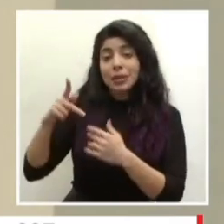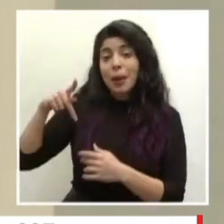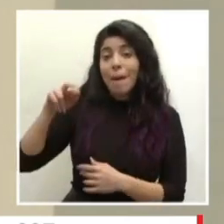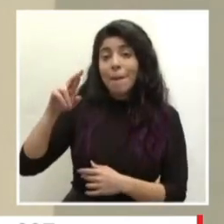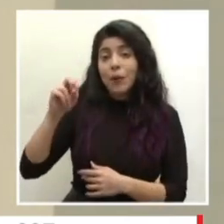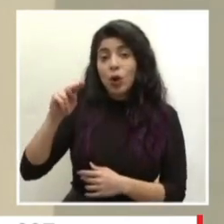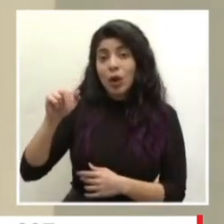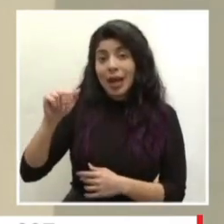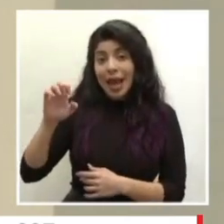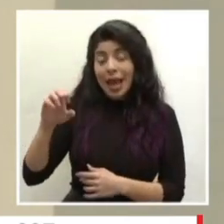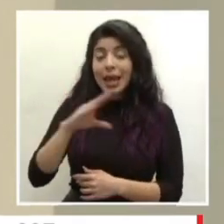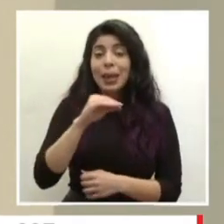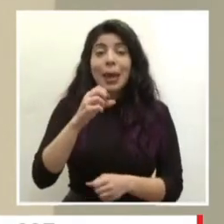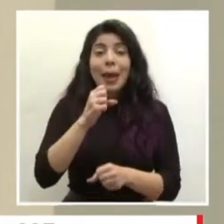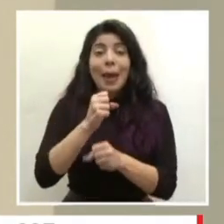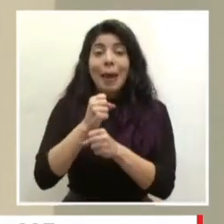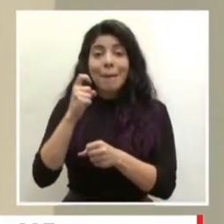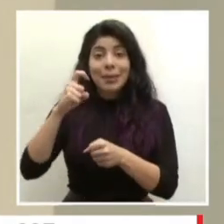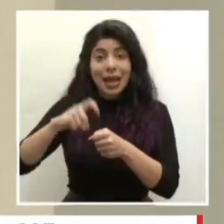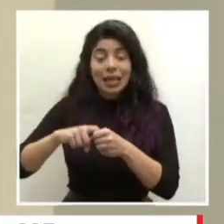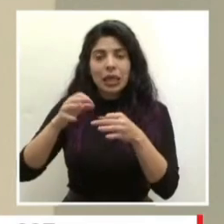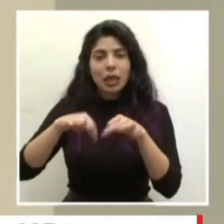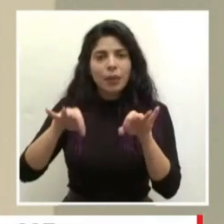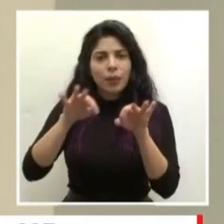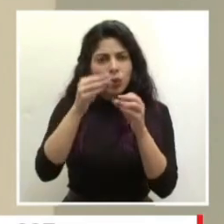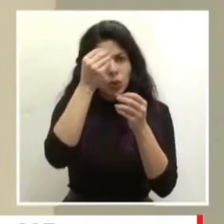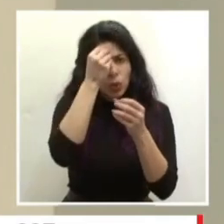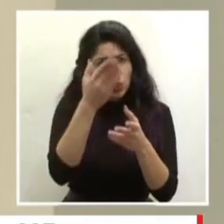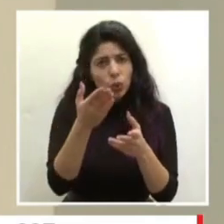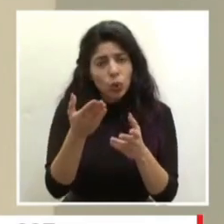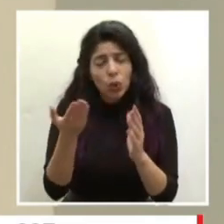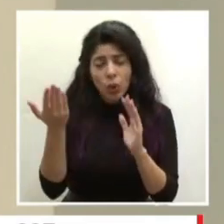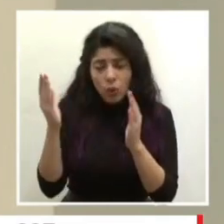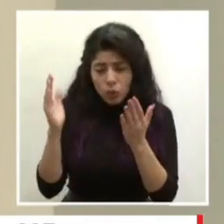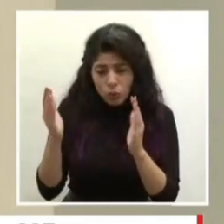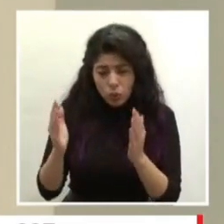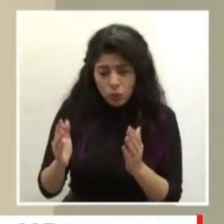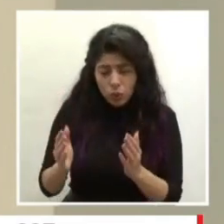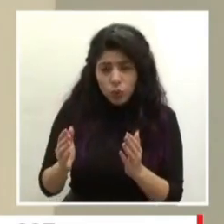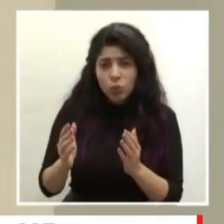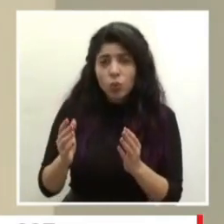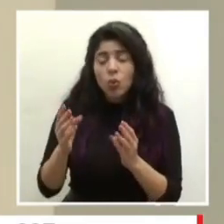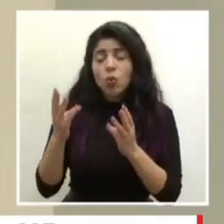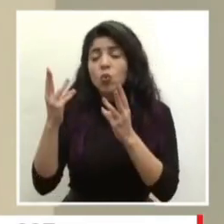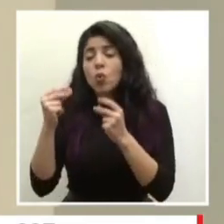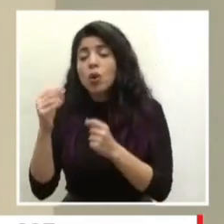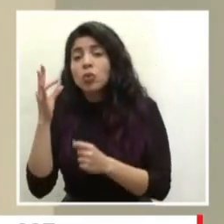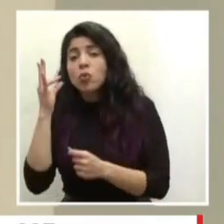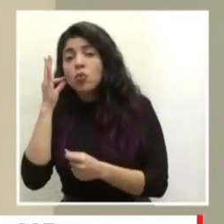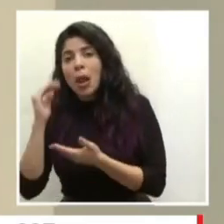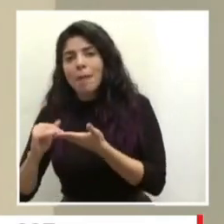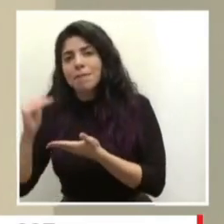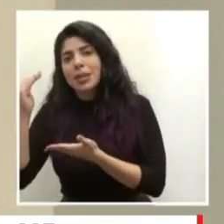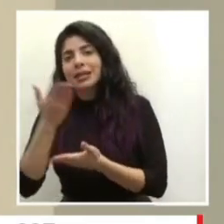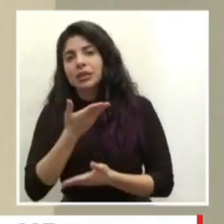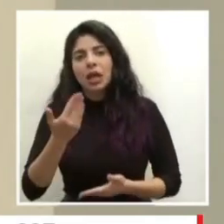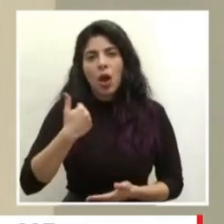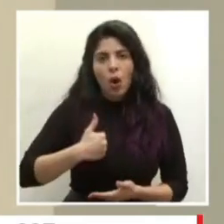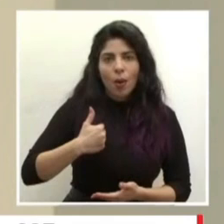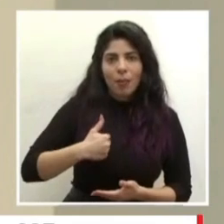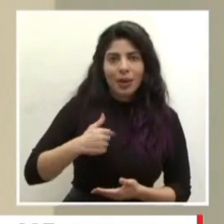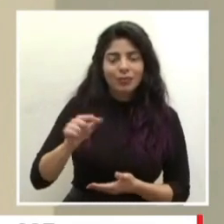con Empléate, es importante decirles, la proporción de las mujeres es mayor a la de los hombres en